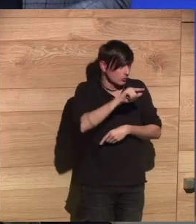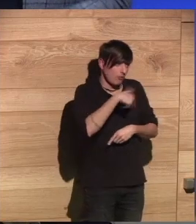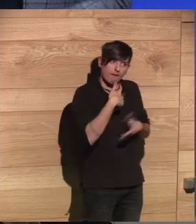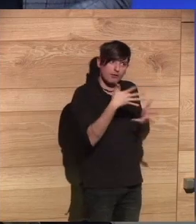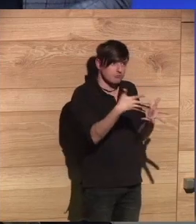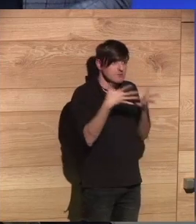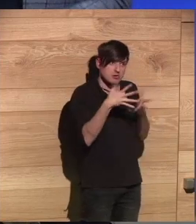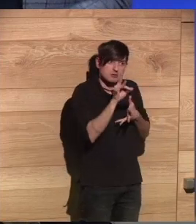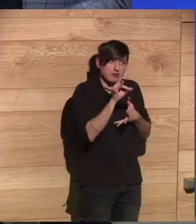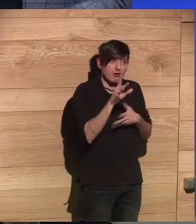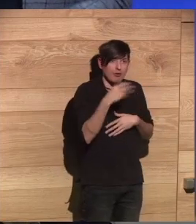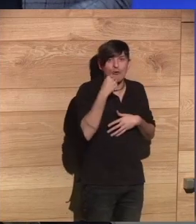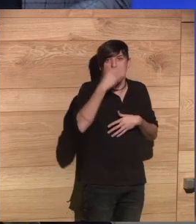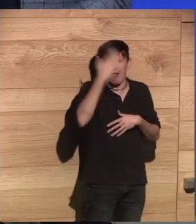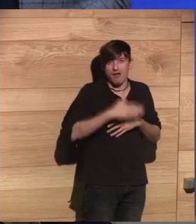encantaría.